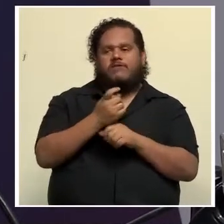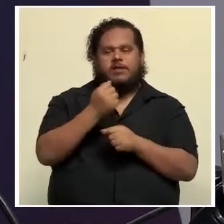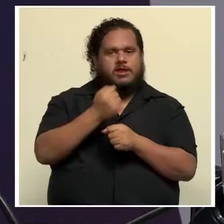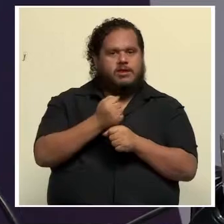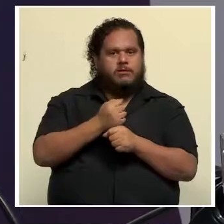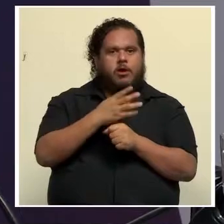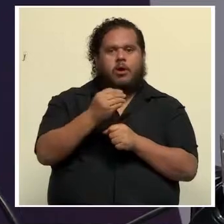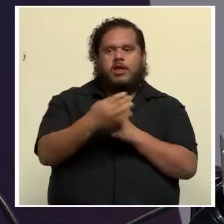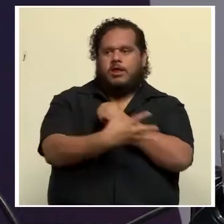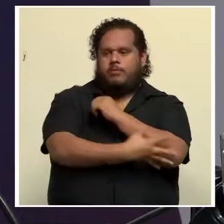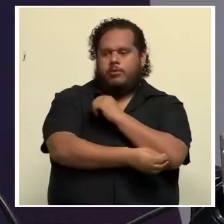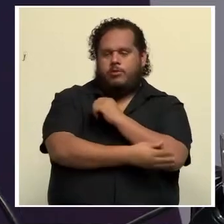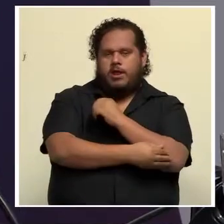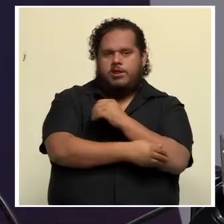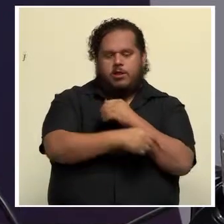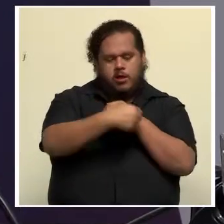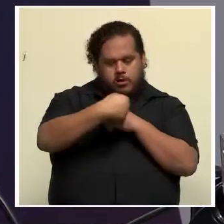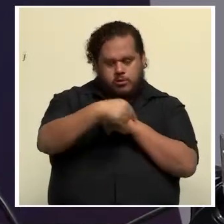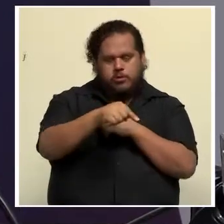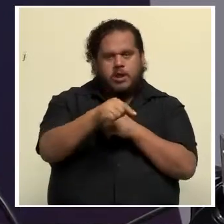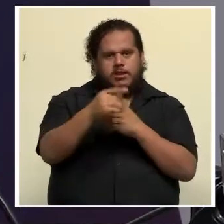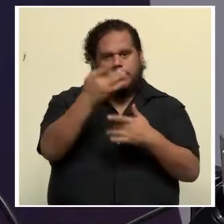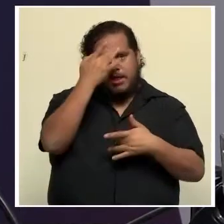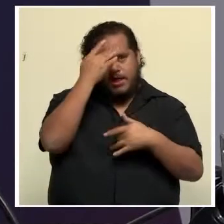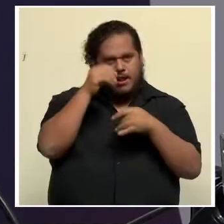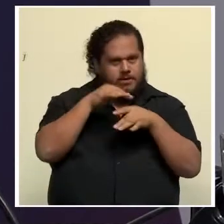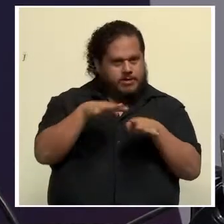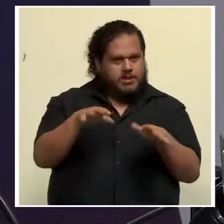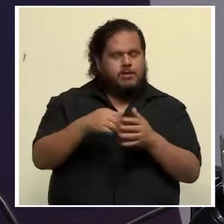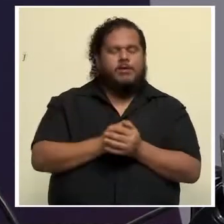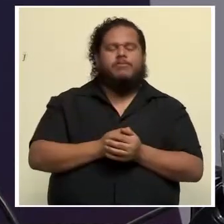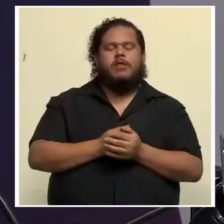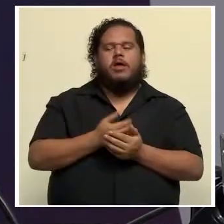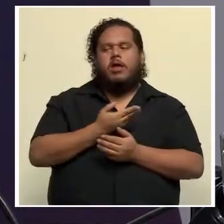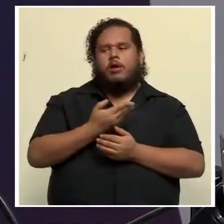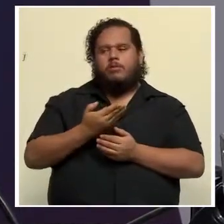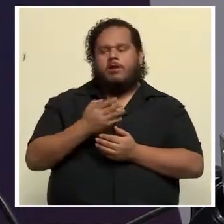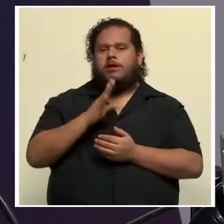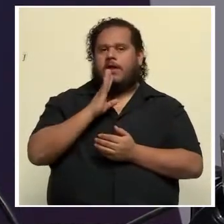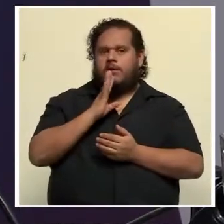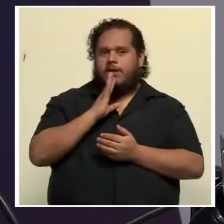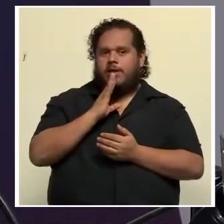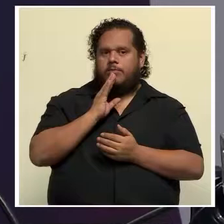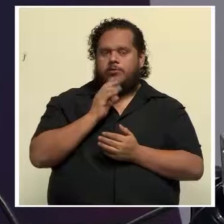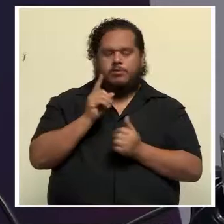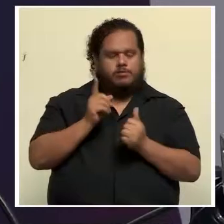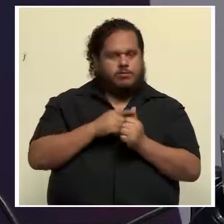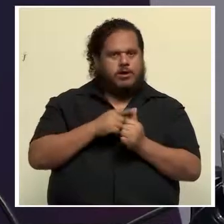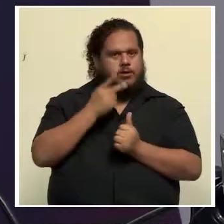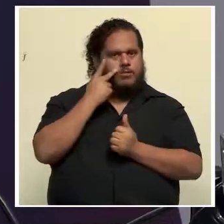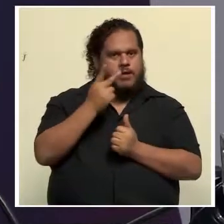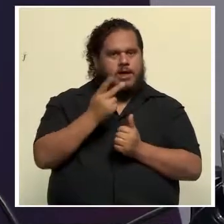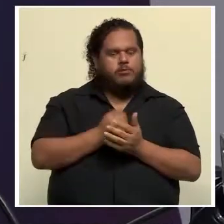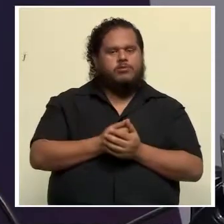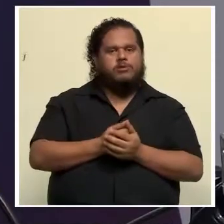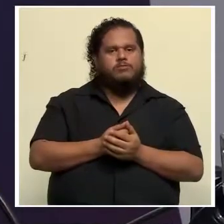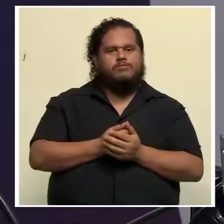durante la pandemia. Mientras entramos en materia, vamos primero a ver